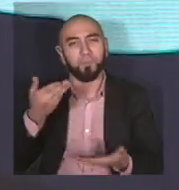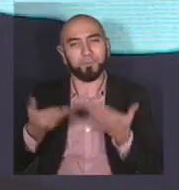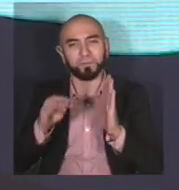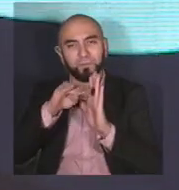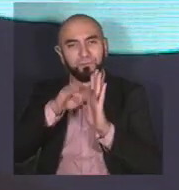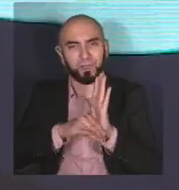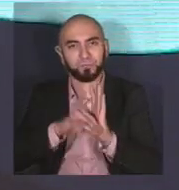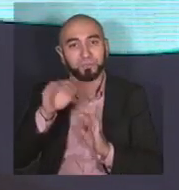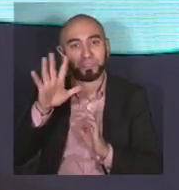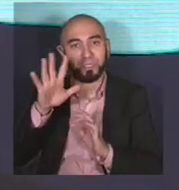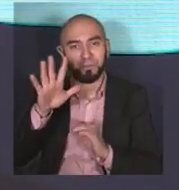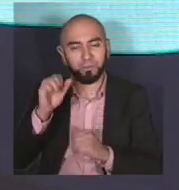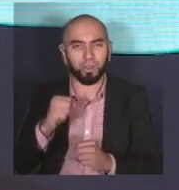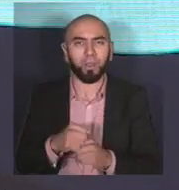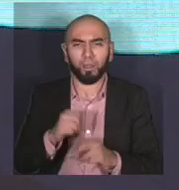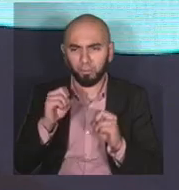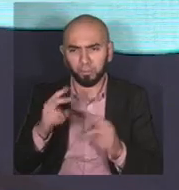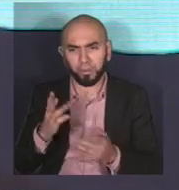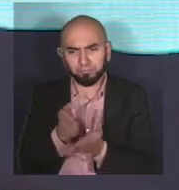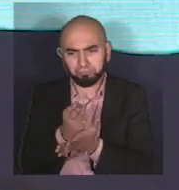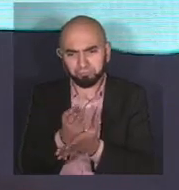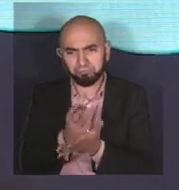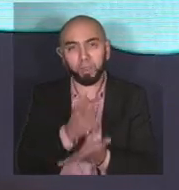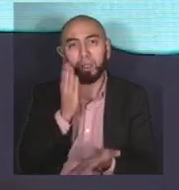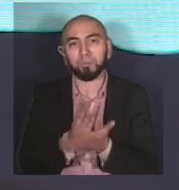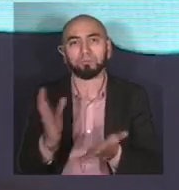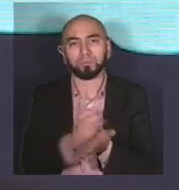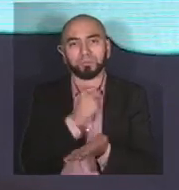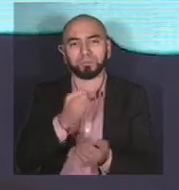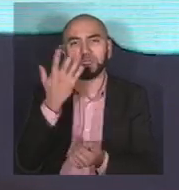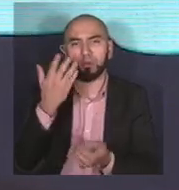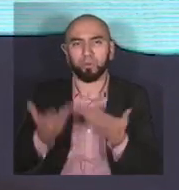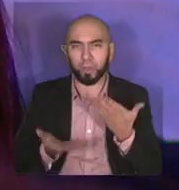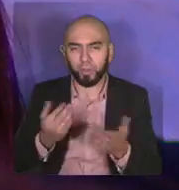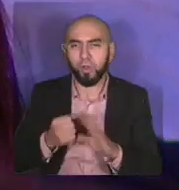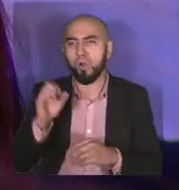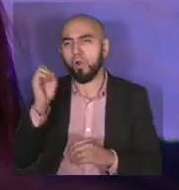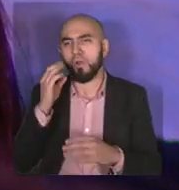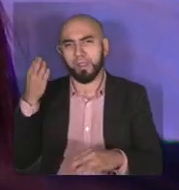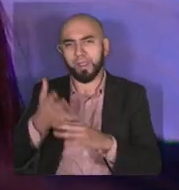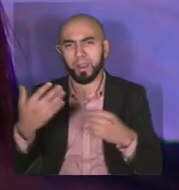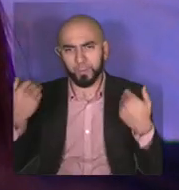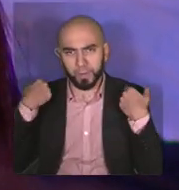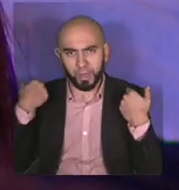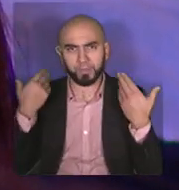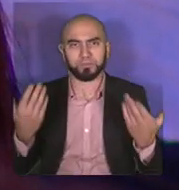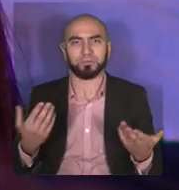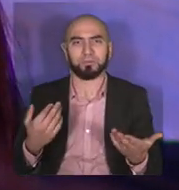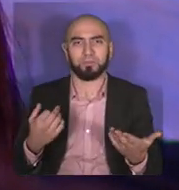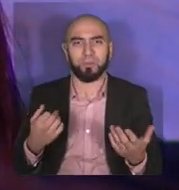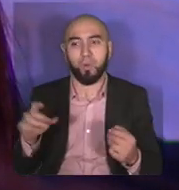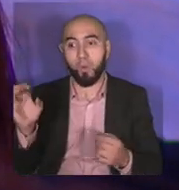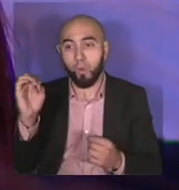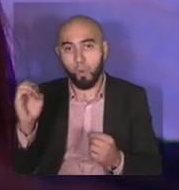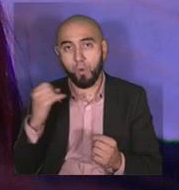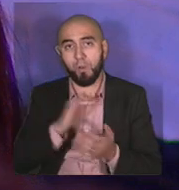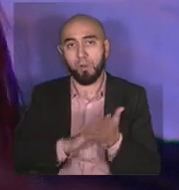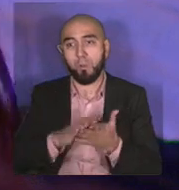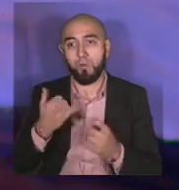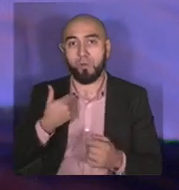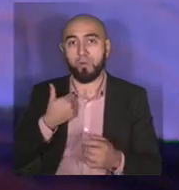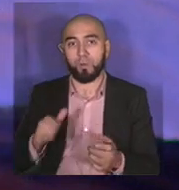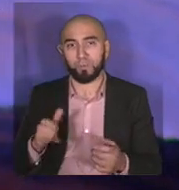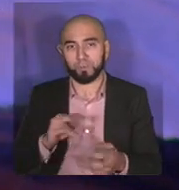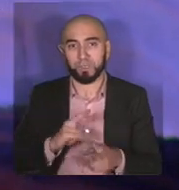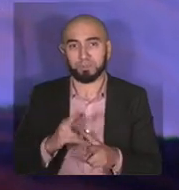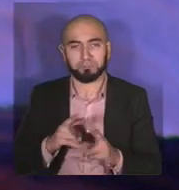al gimnasio a las 6 de la mañana. Incluso si no les gusta para nada, lo hacen. Y su